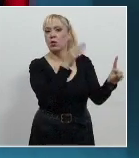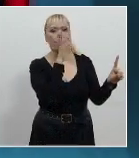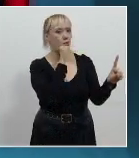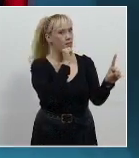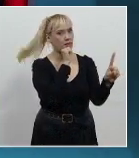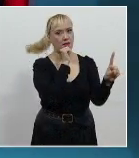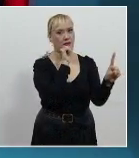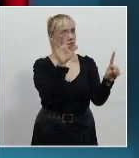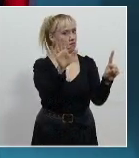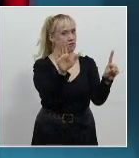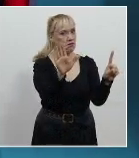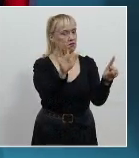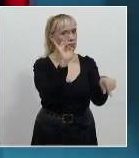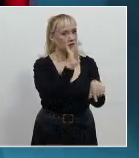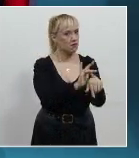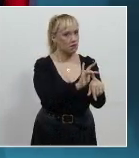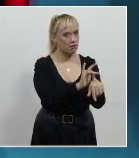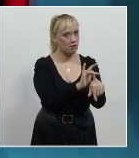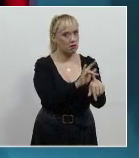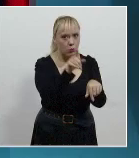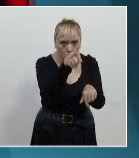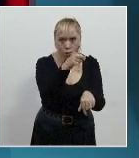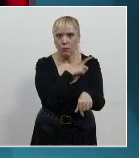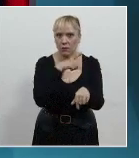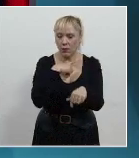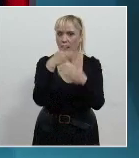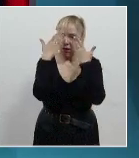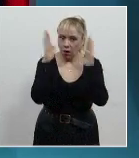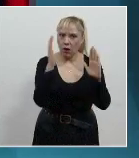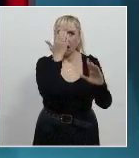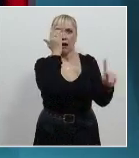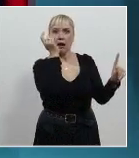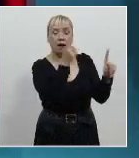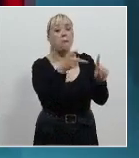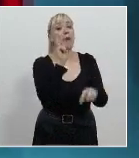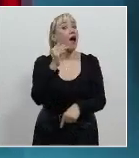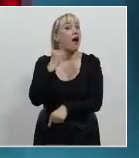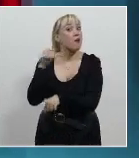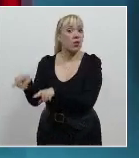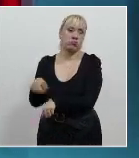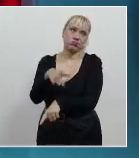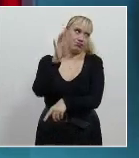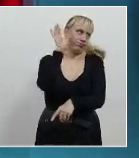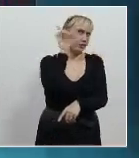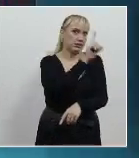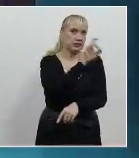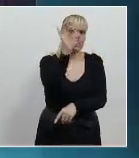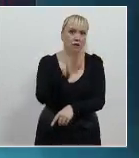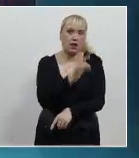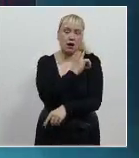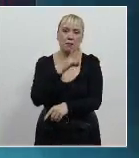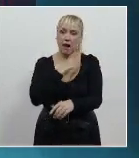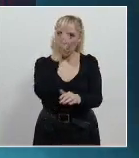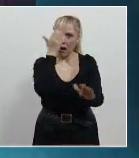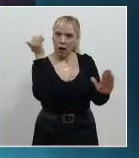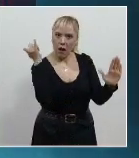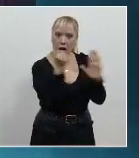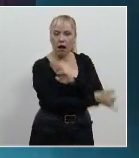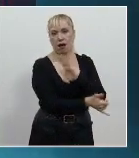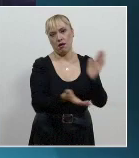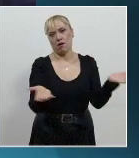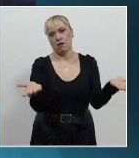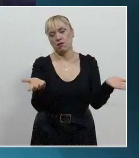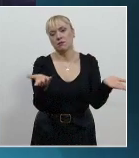ciudadano debe tener e inexcusablemente el abogado debe manejar a la perfección. Al explicar la razón